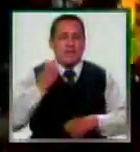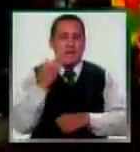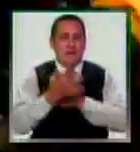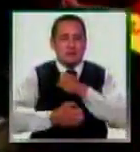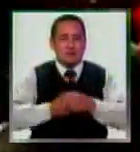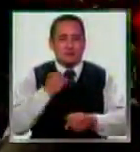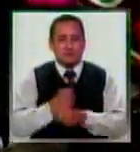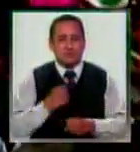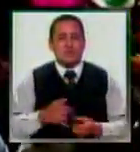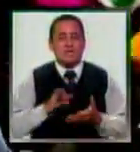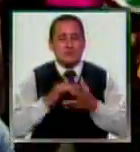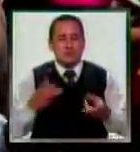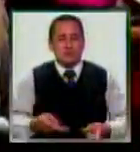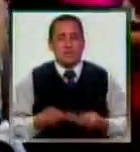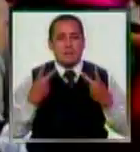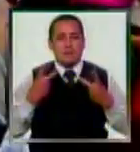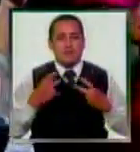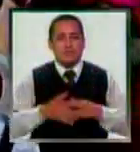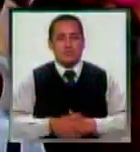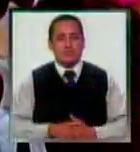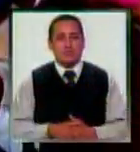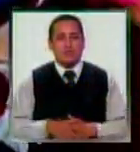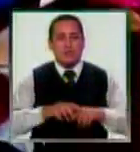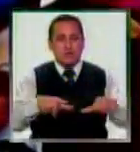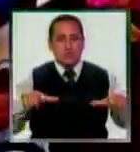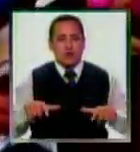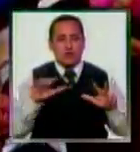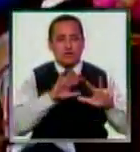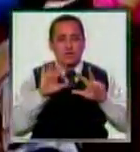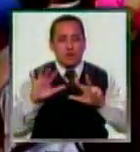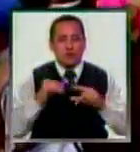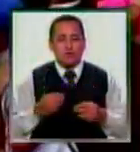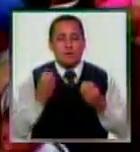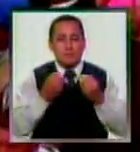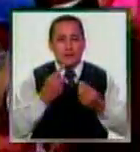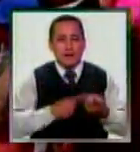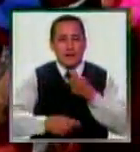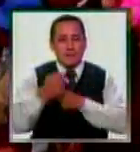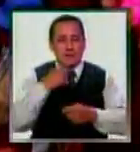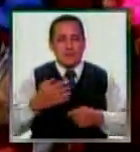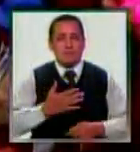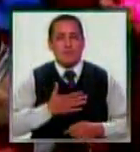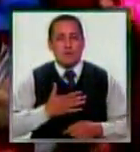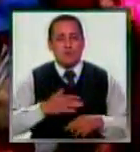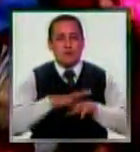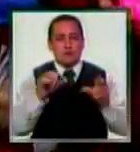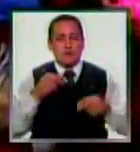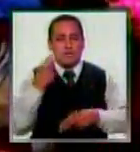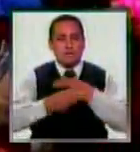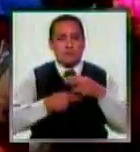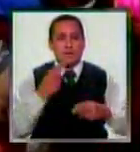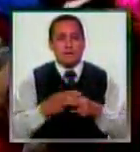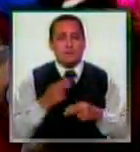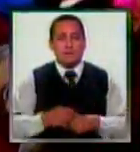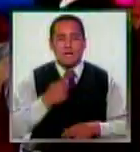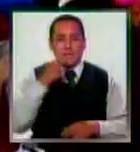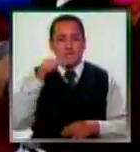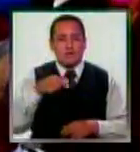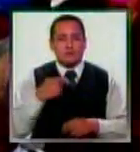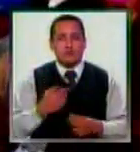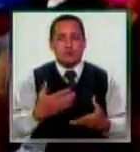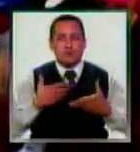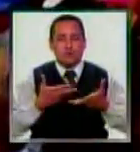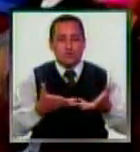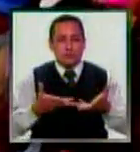años hemos recuperado el Lote 88 para el mercado interno, para el mercado nacional, y eso